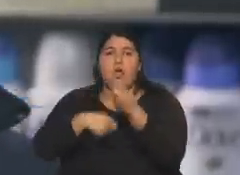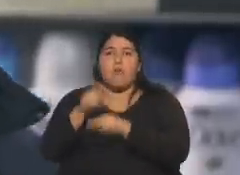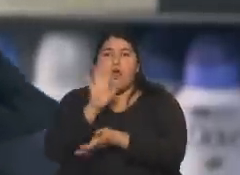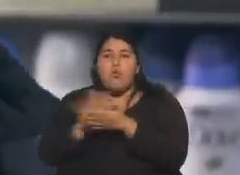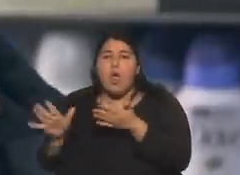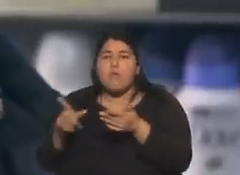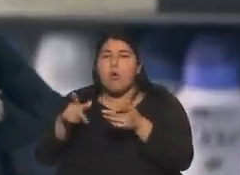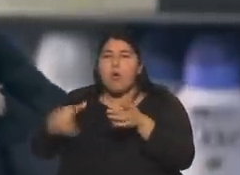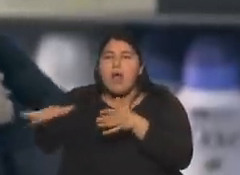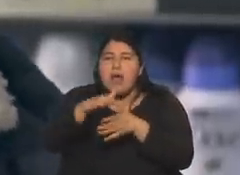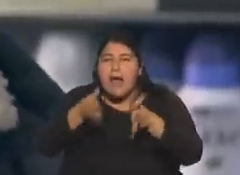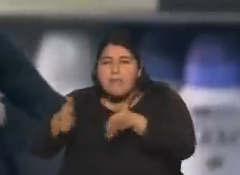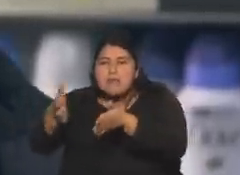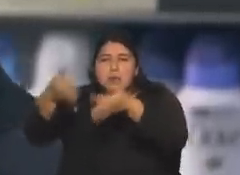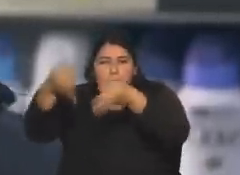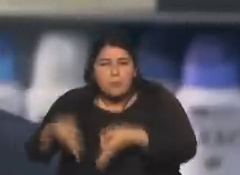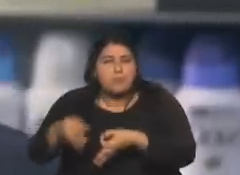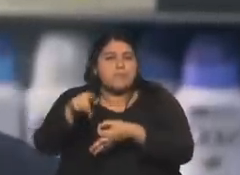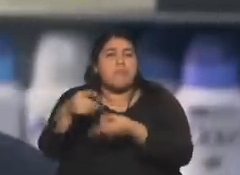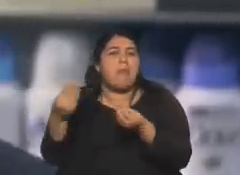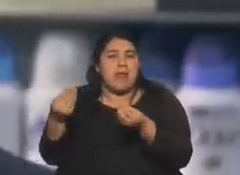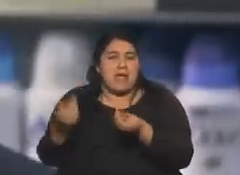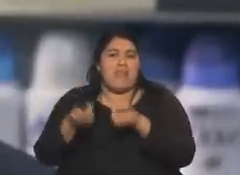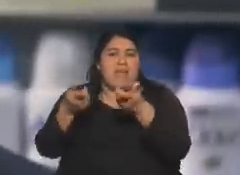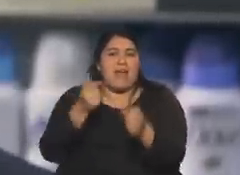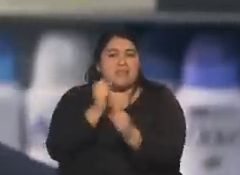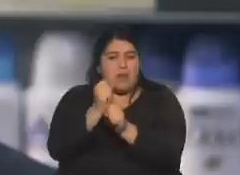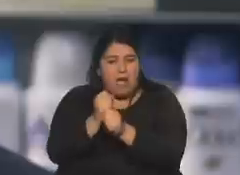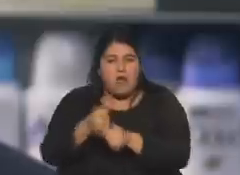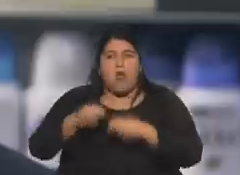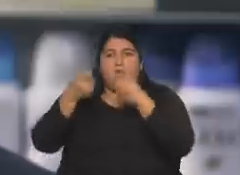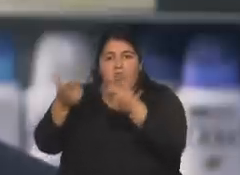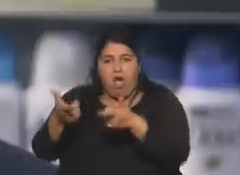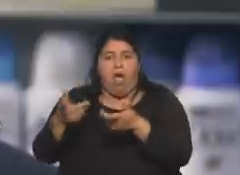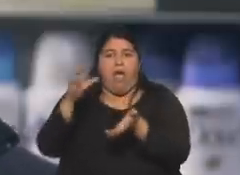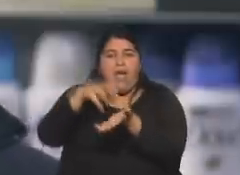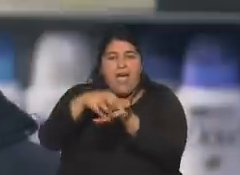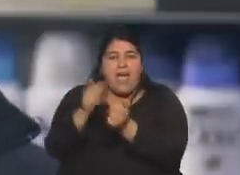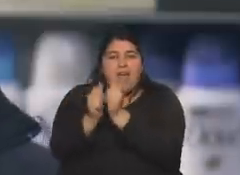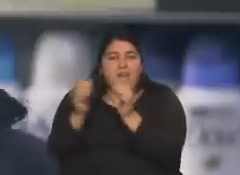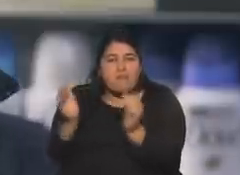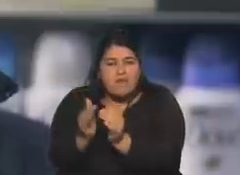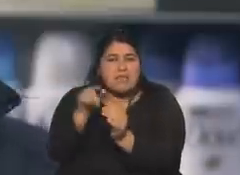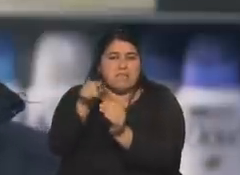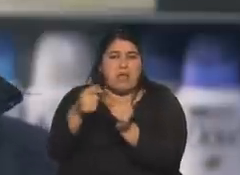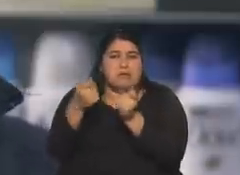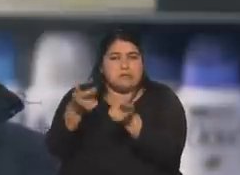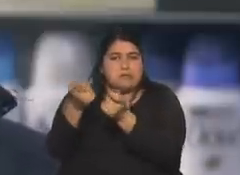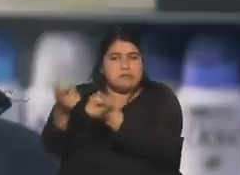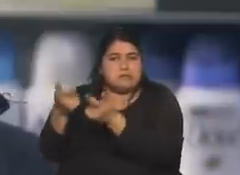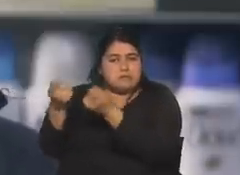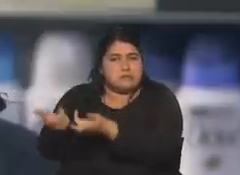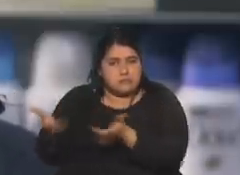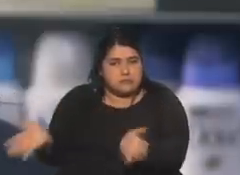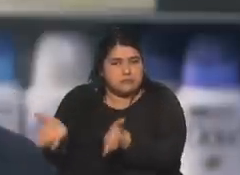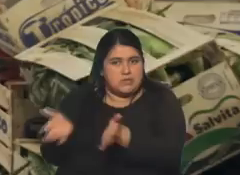un nuevo surco comercial implica darle trabajo, darle más fuerza a las pymes para que abastezcan alimentos que lo están